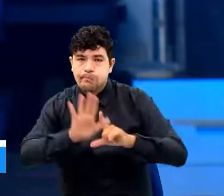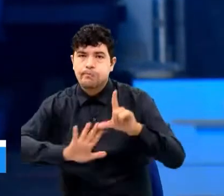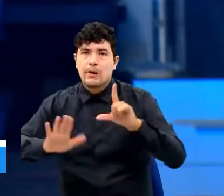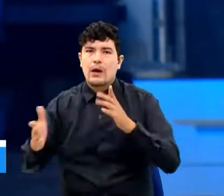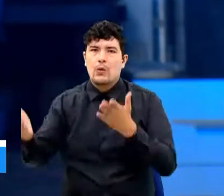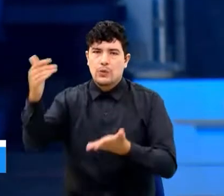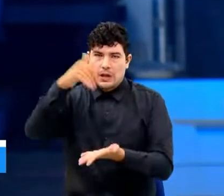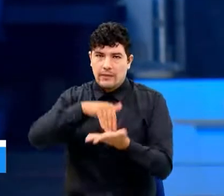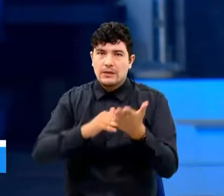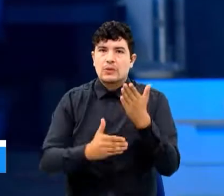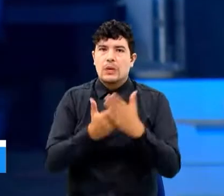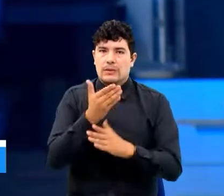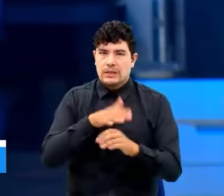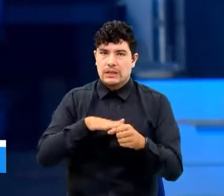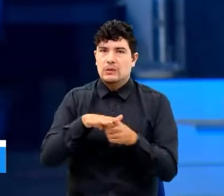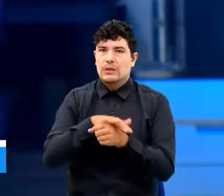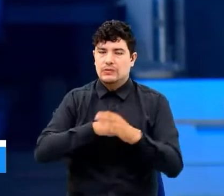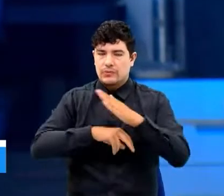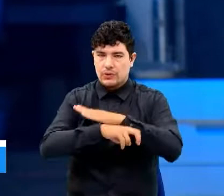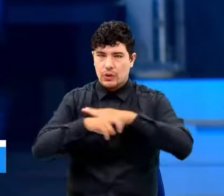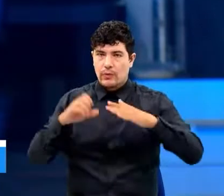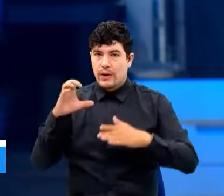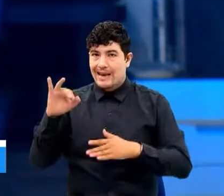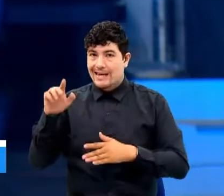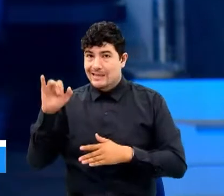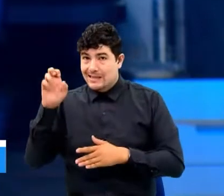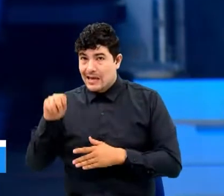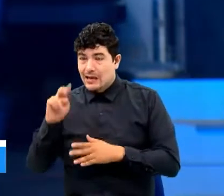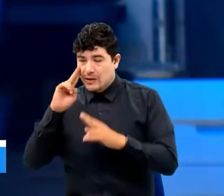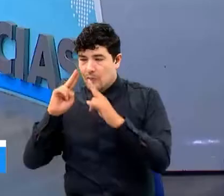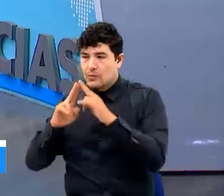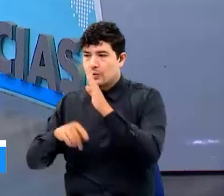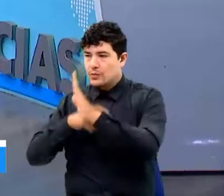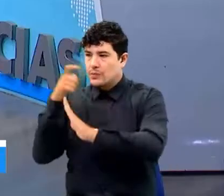nuevos casos. Cristian Ramón, buenas tardes y adelante.